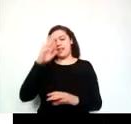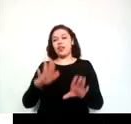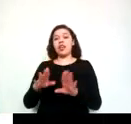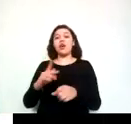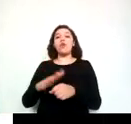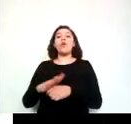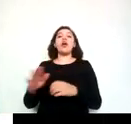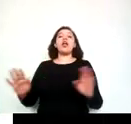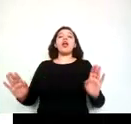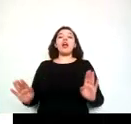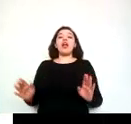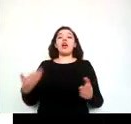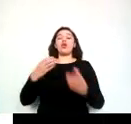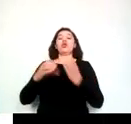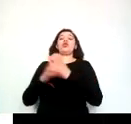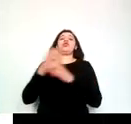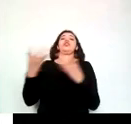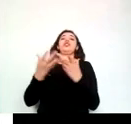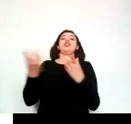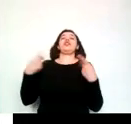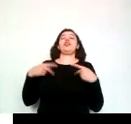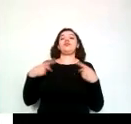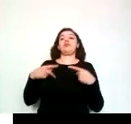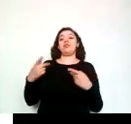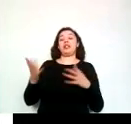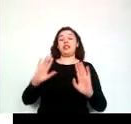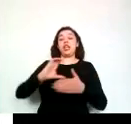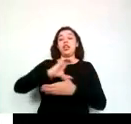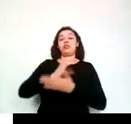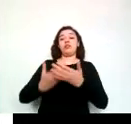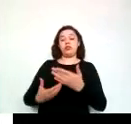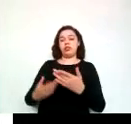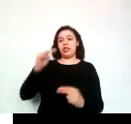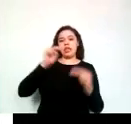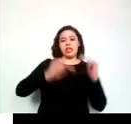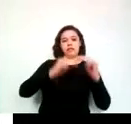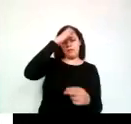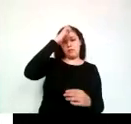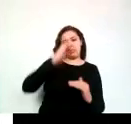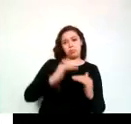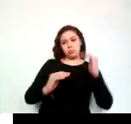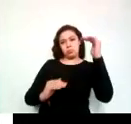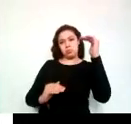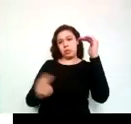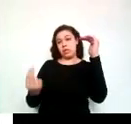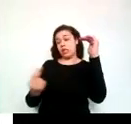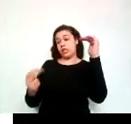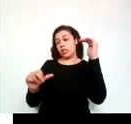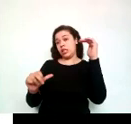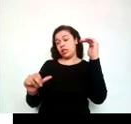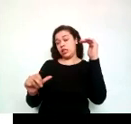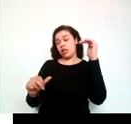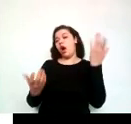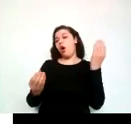debería estar haciendo con los colaboradores que ya tengo contratados con ese nivel de experiencia, probablemente requieren mayor